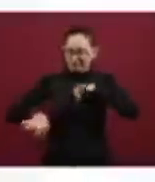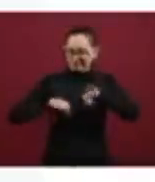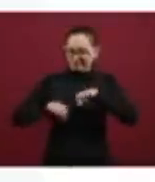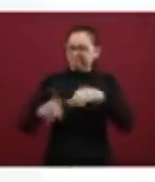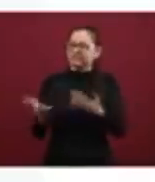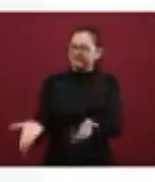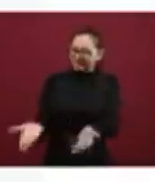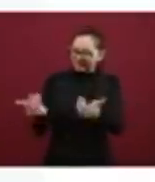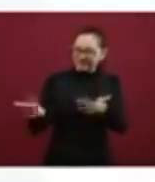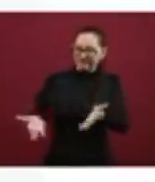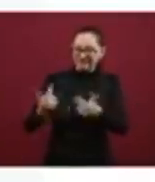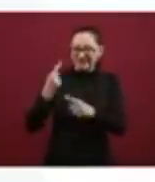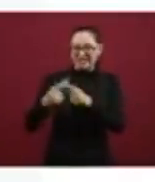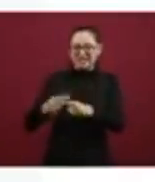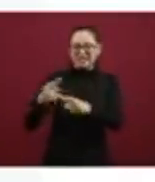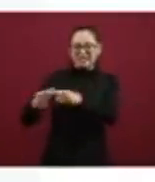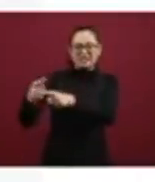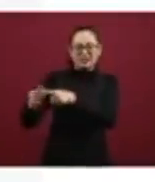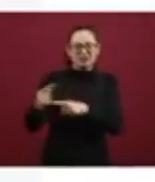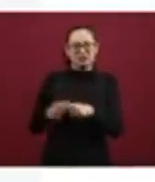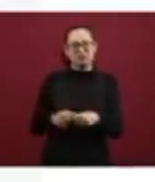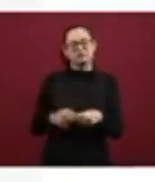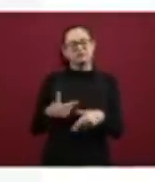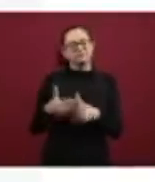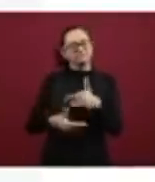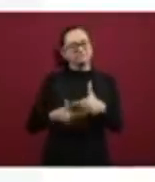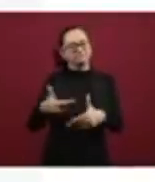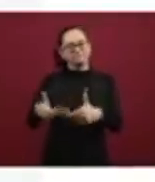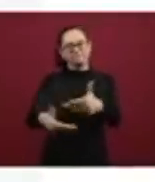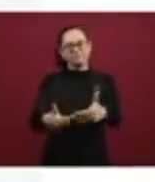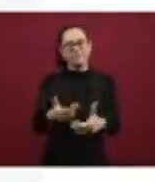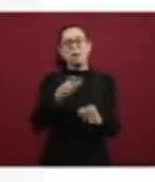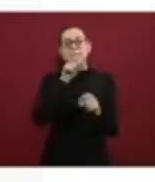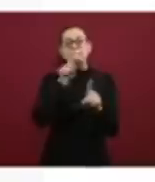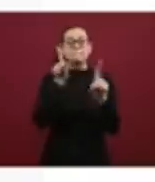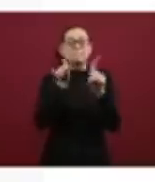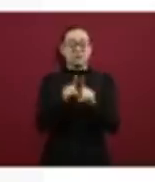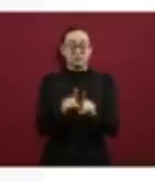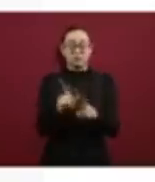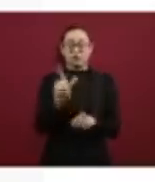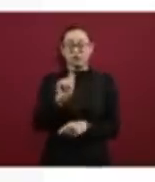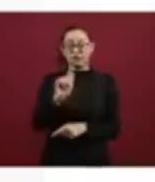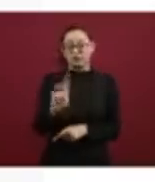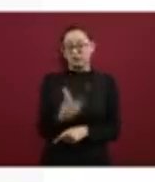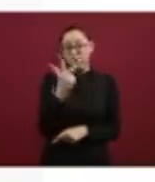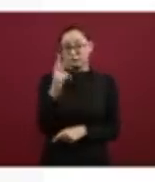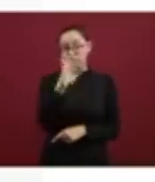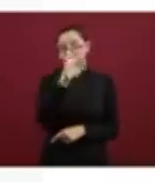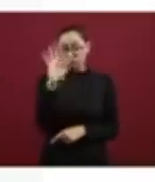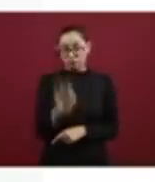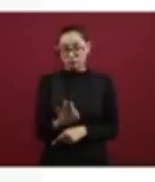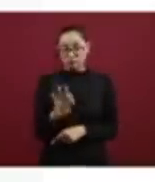de identificación de los cuerpos. Y la mayor parte de los cuerpos, el 78% de esos